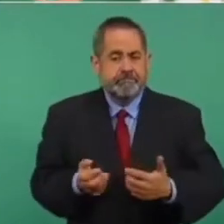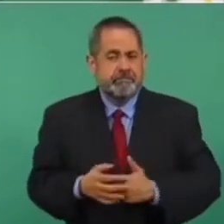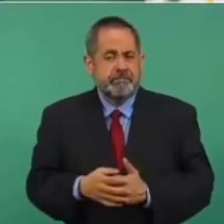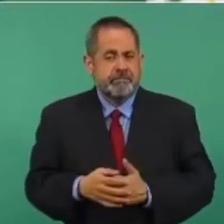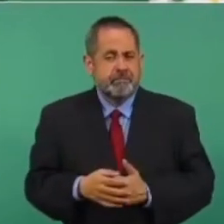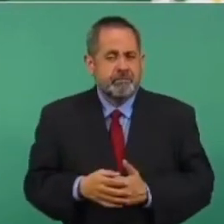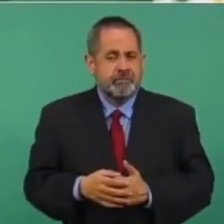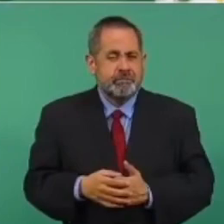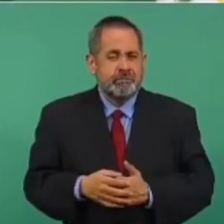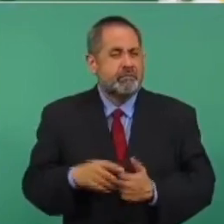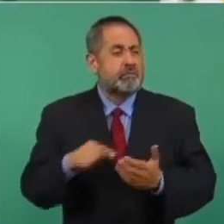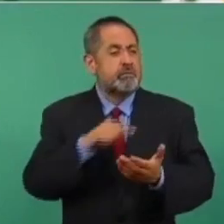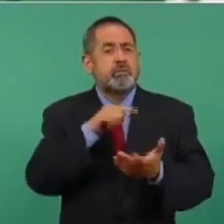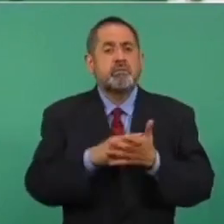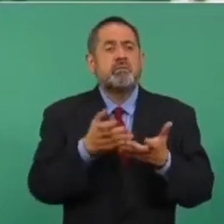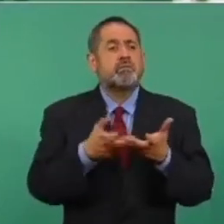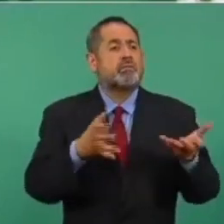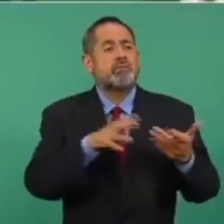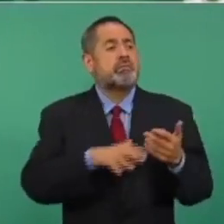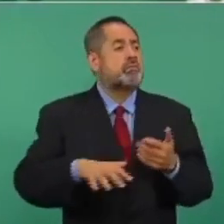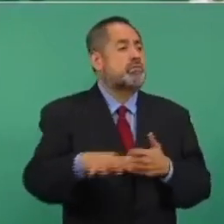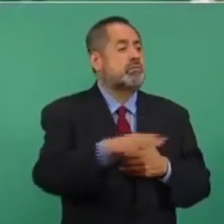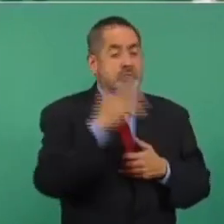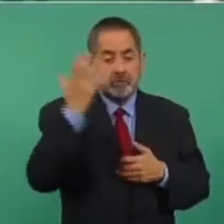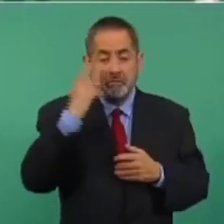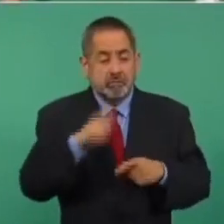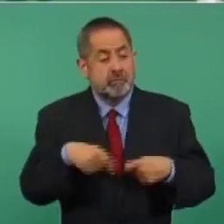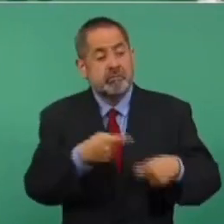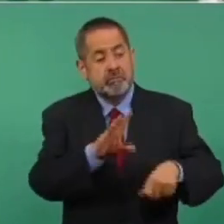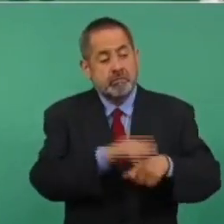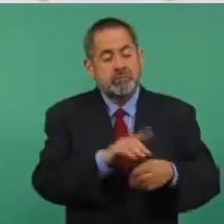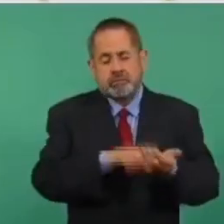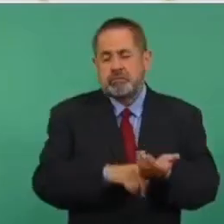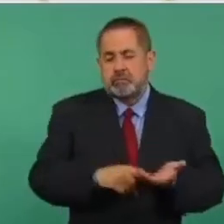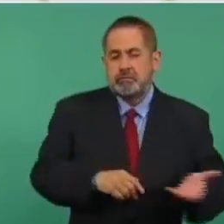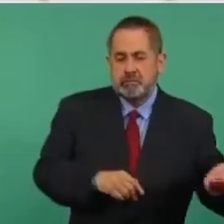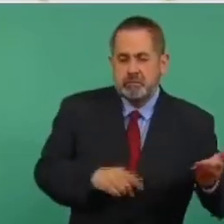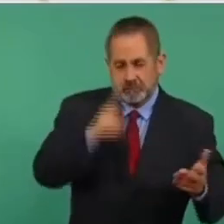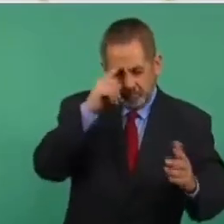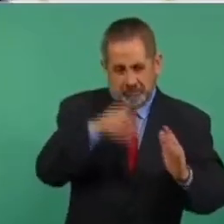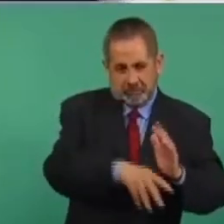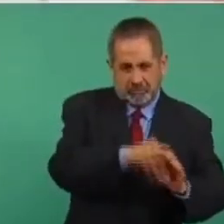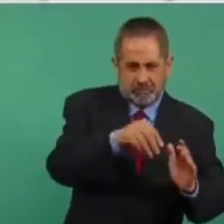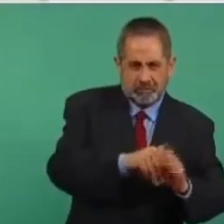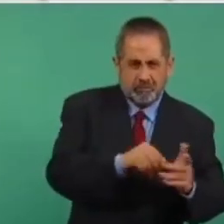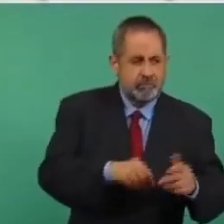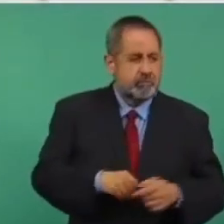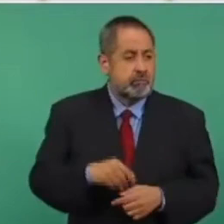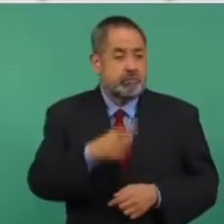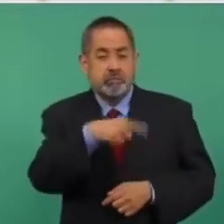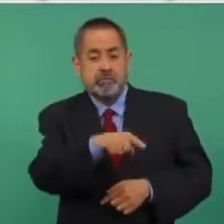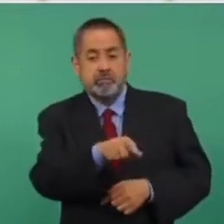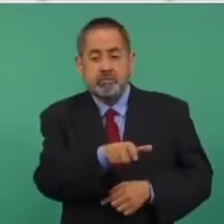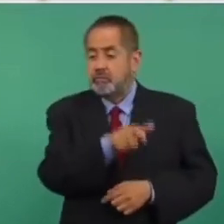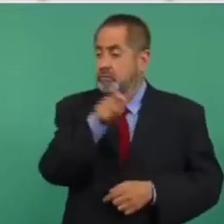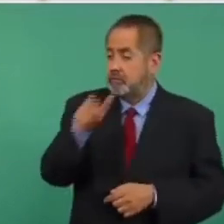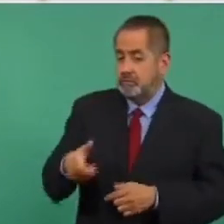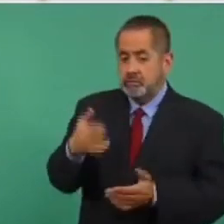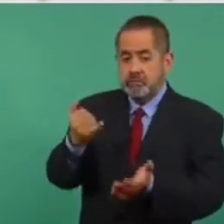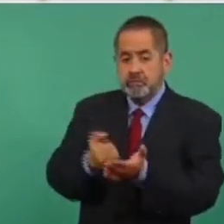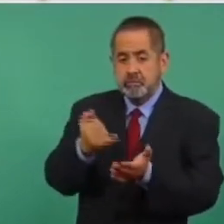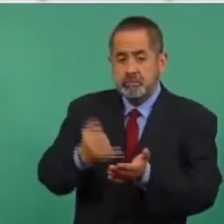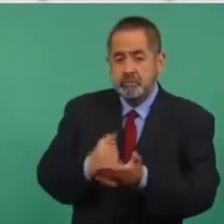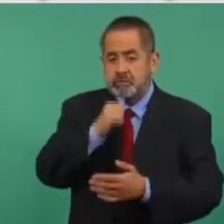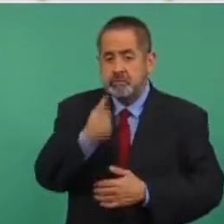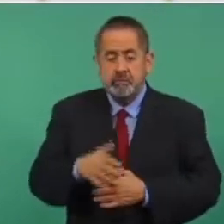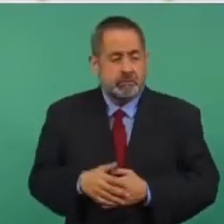áreas concesionadas porque no solo les entregaban las concesiones, sino no pagaban impuestos.